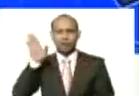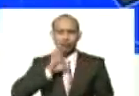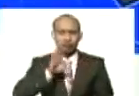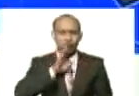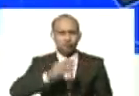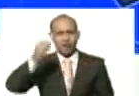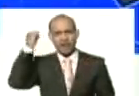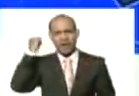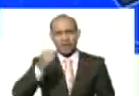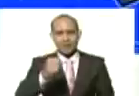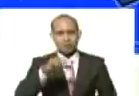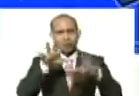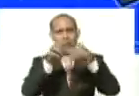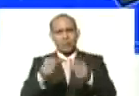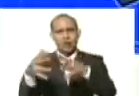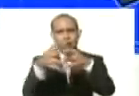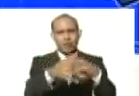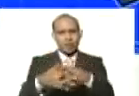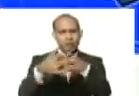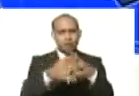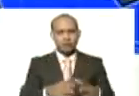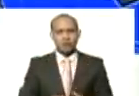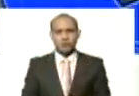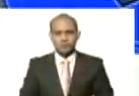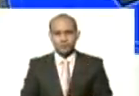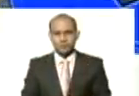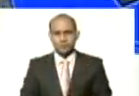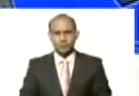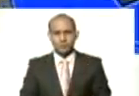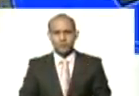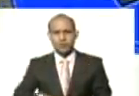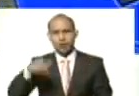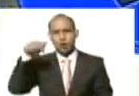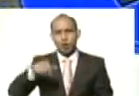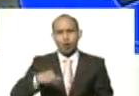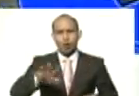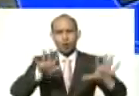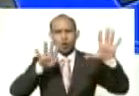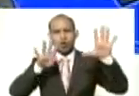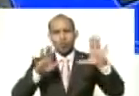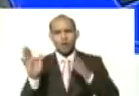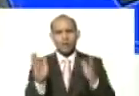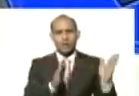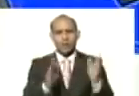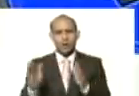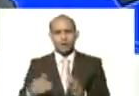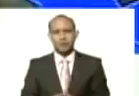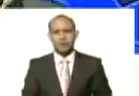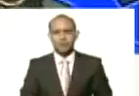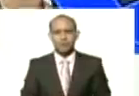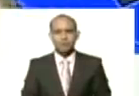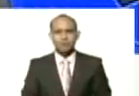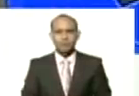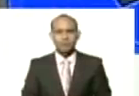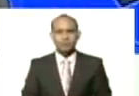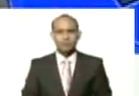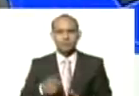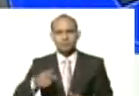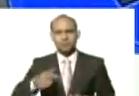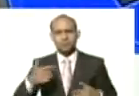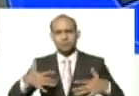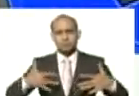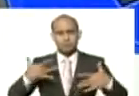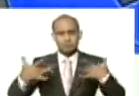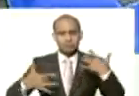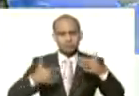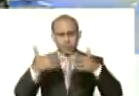asesinas del imperio norteamericano. Hoy es 9 de marzo, estamos en esta jornada de